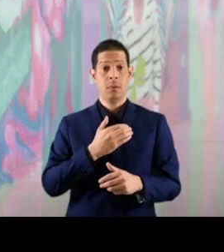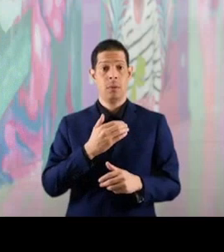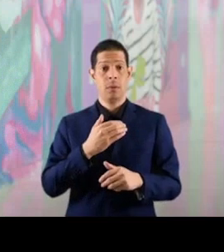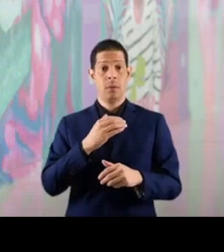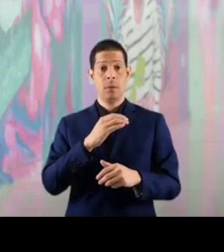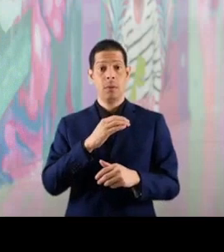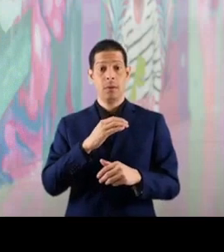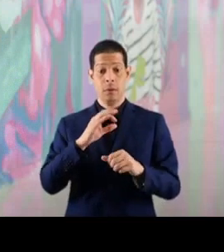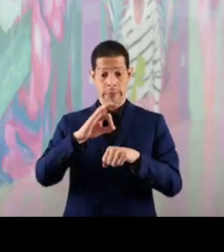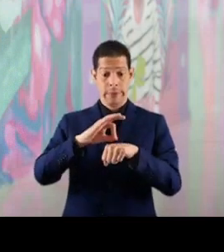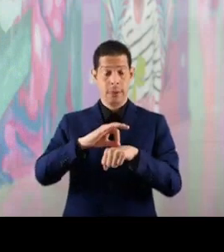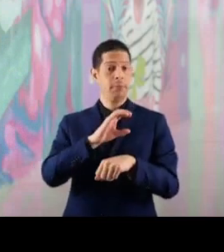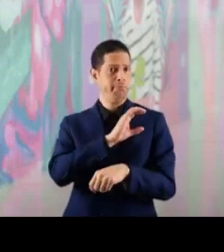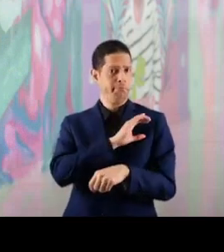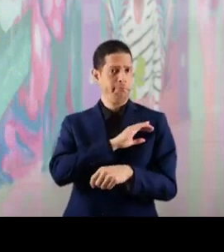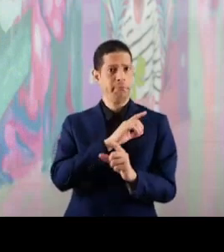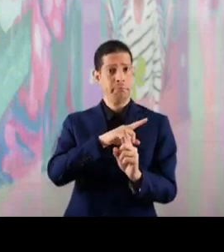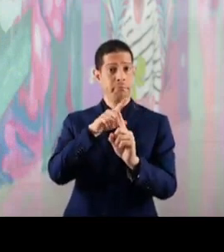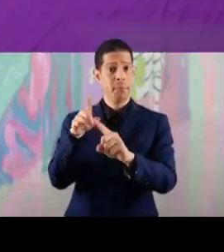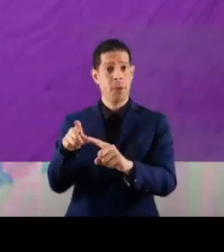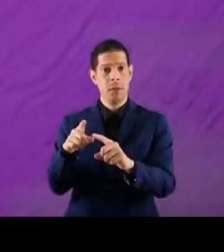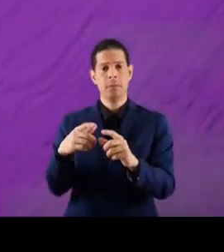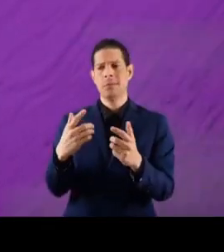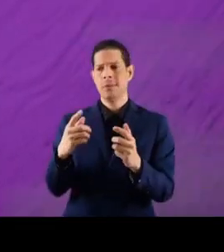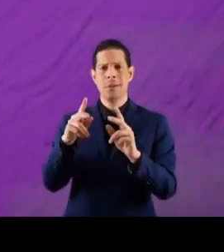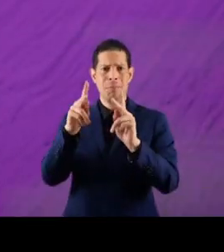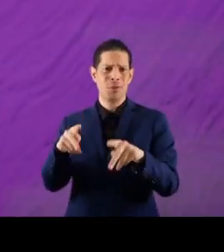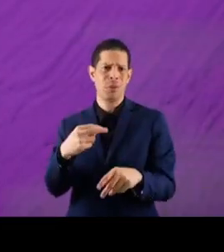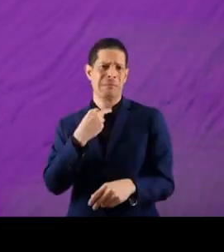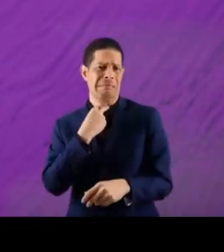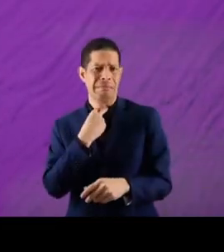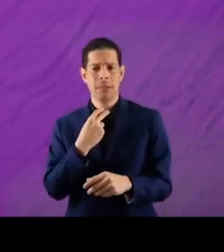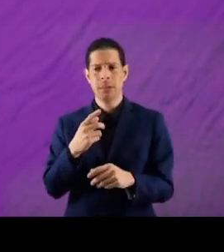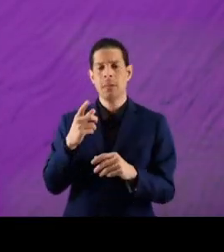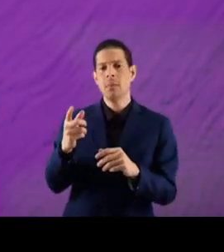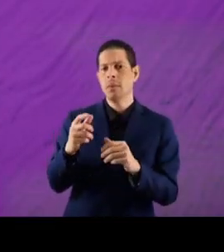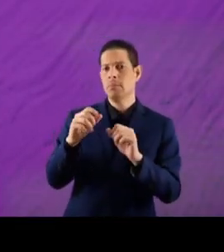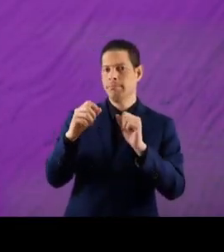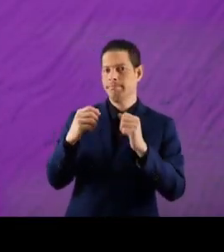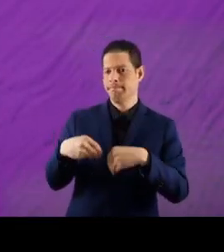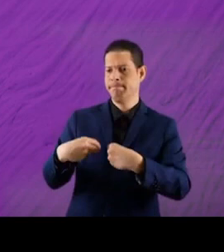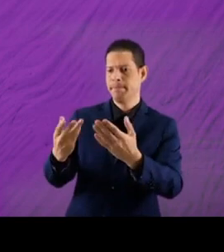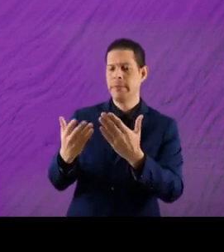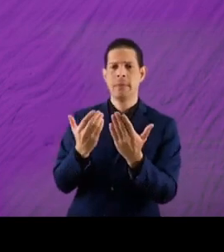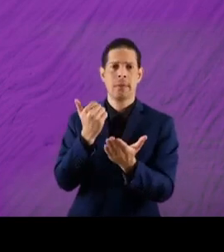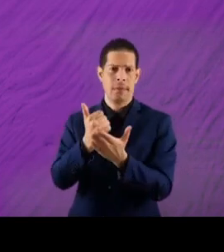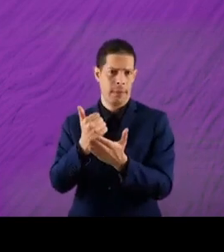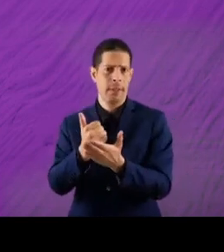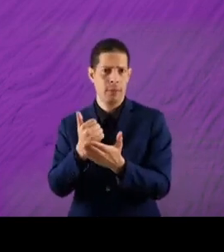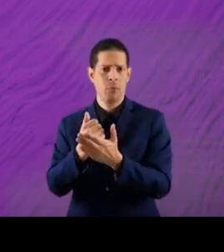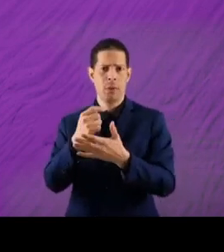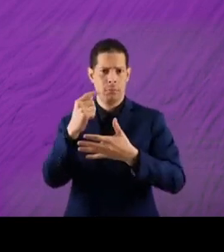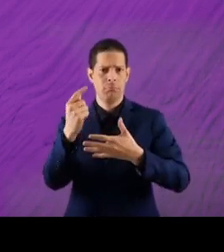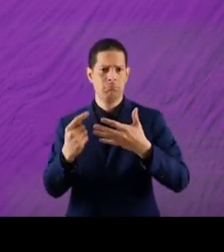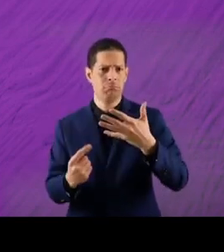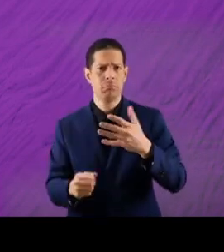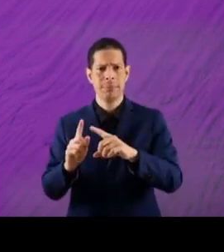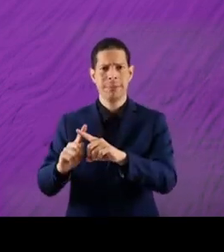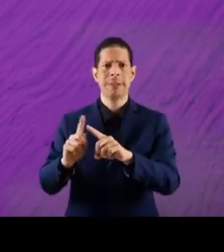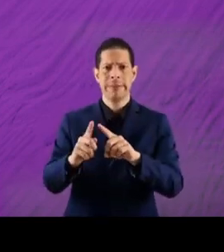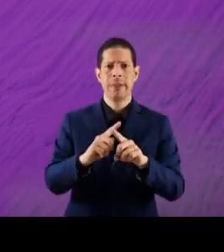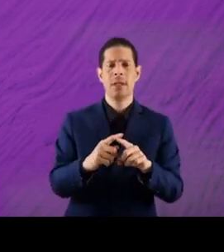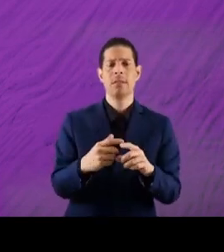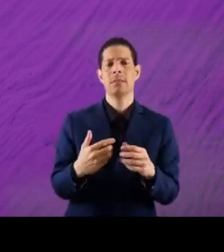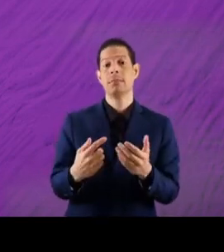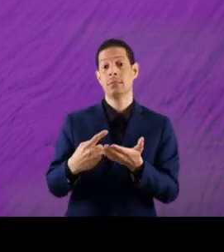en nuestras oficinas como con la víctima se lo ofrecen todas las ayudas todas las ayudas disponibles a la víctima se hace un